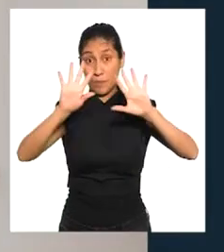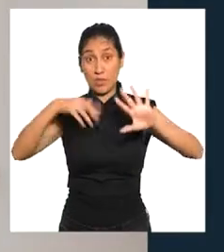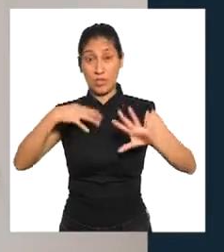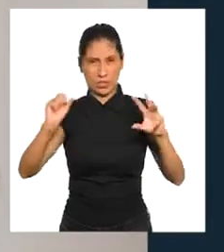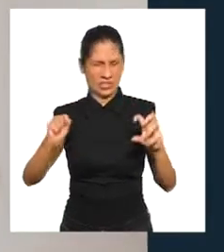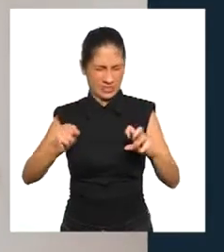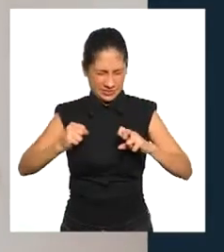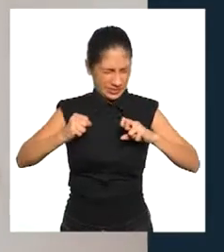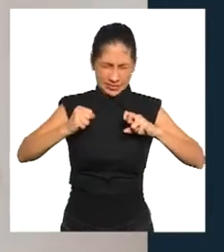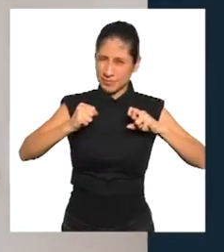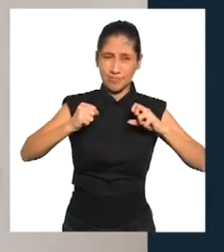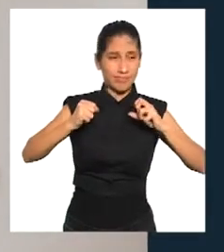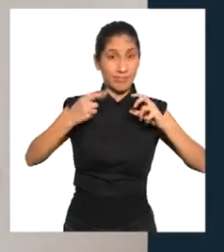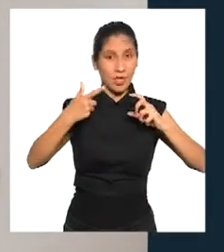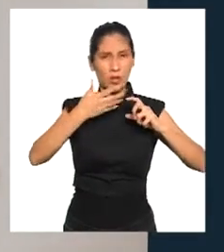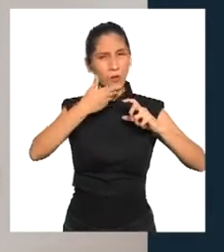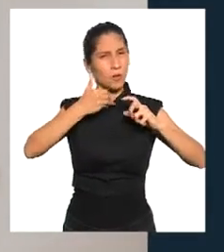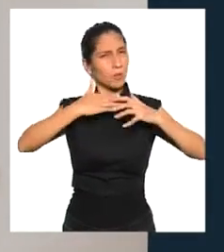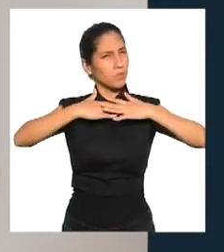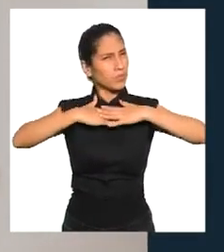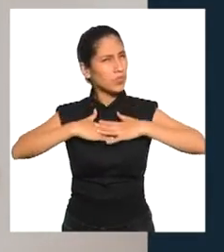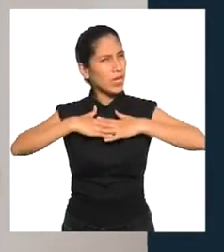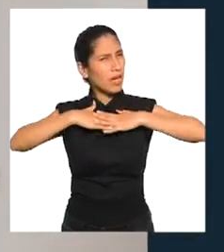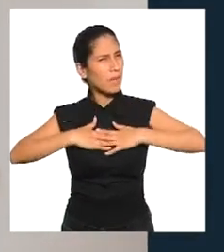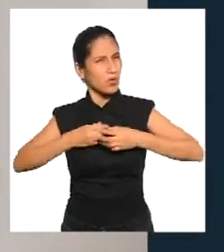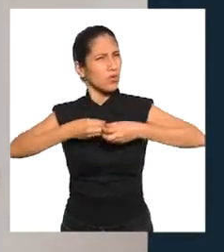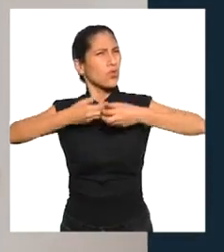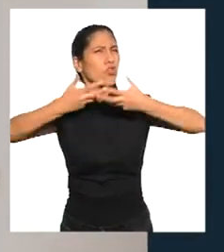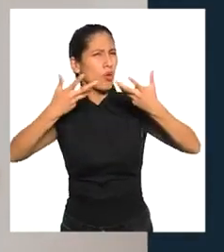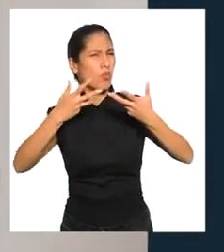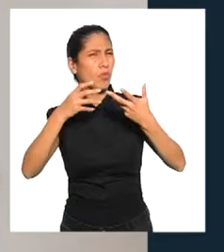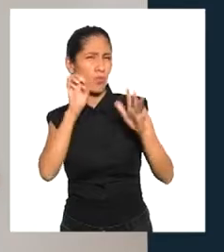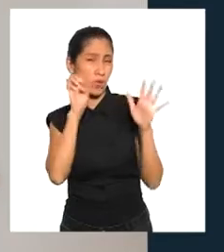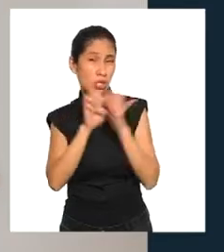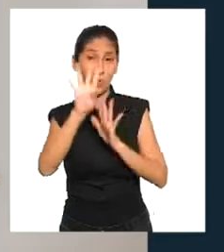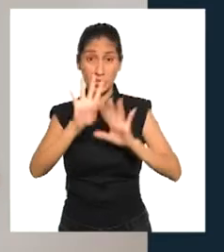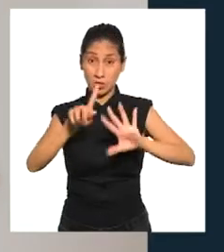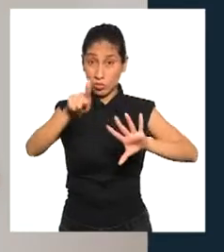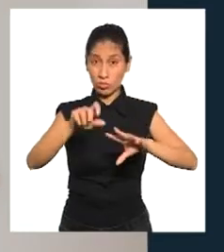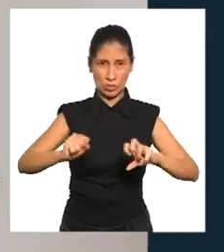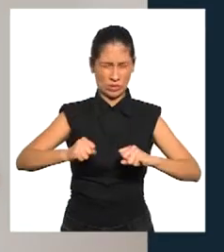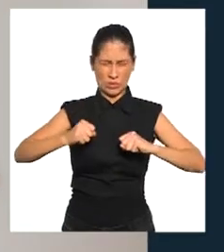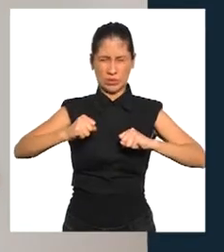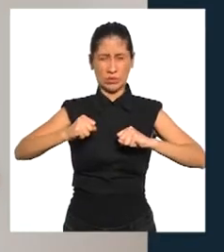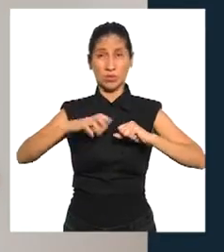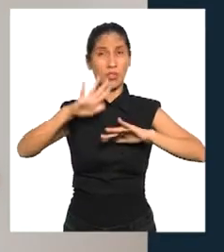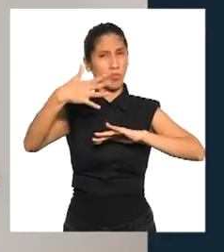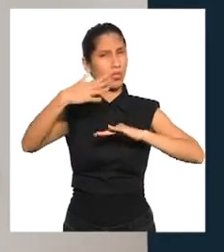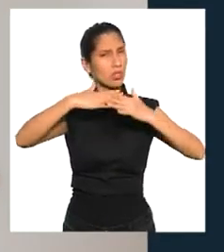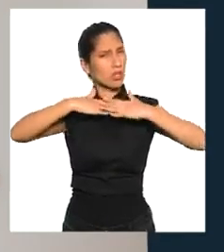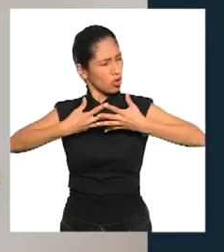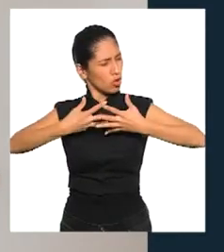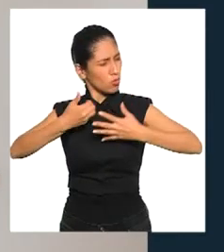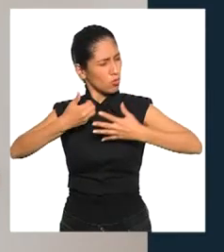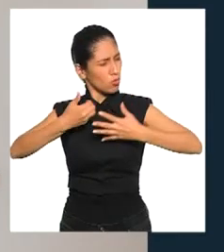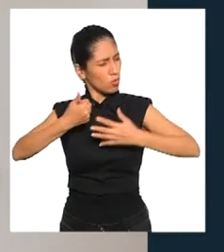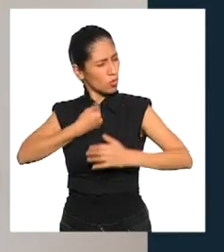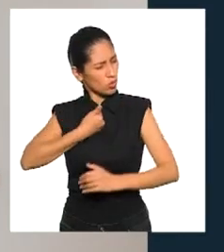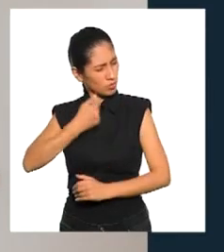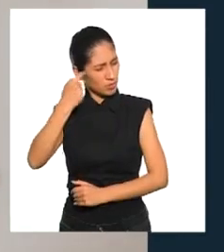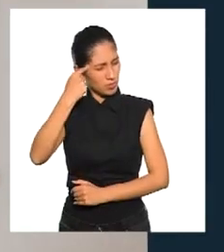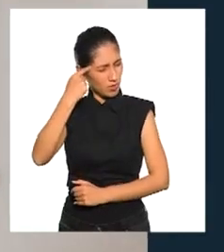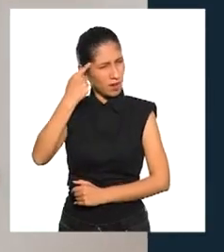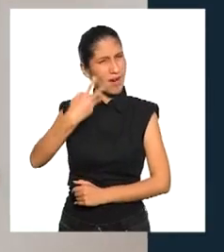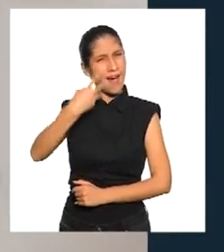de pronto, calmarnos. ¿Cómo podemos empezar a calmarnos, por ejemplo, en un momento? Tratar de hablarnos